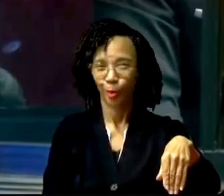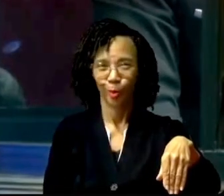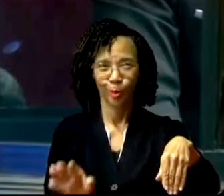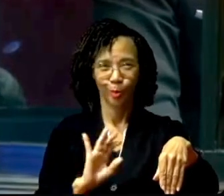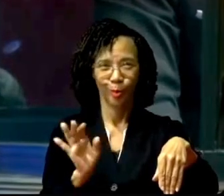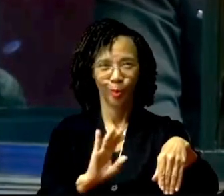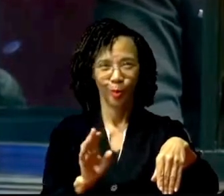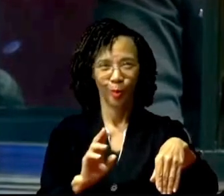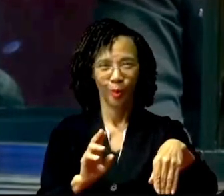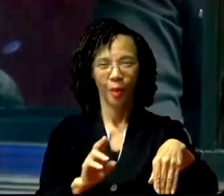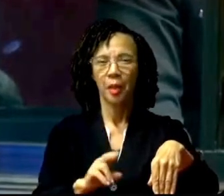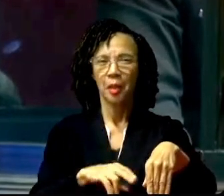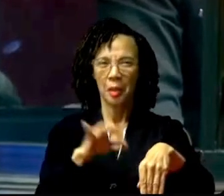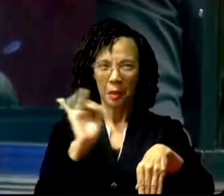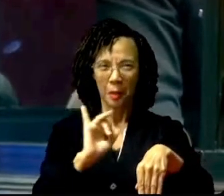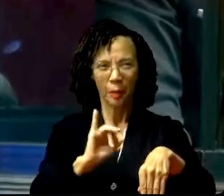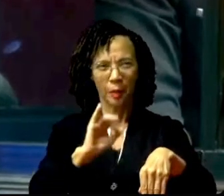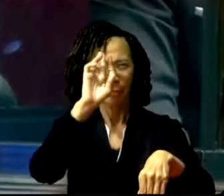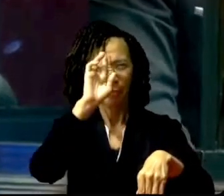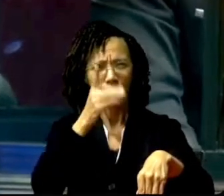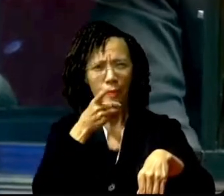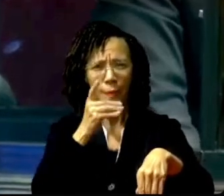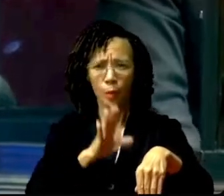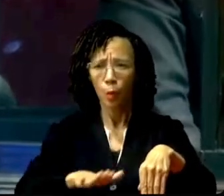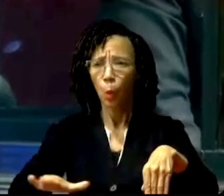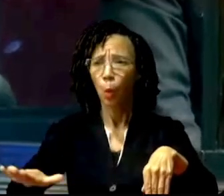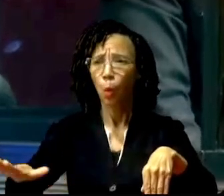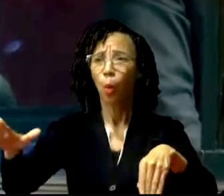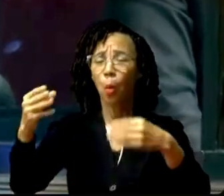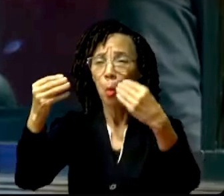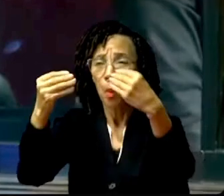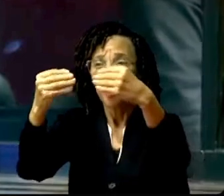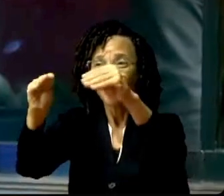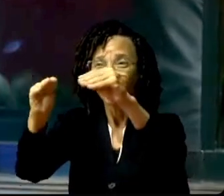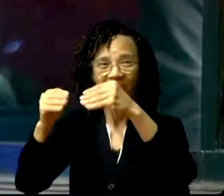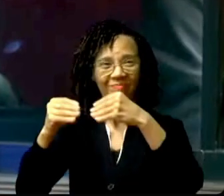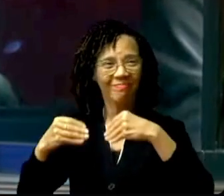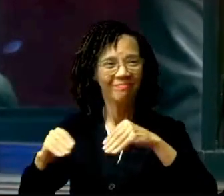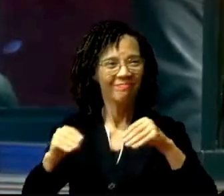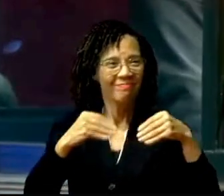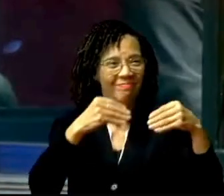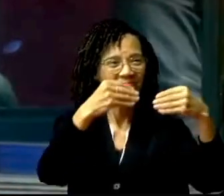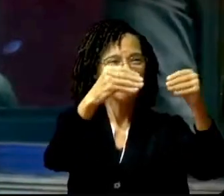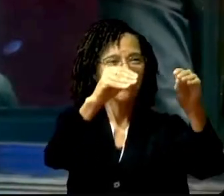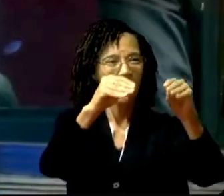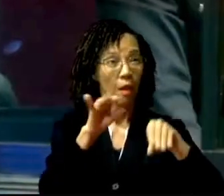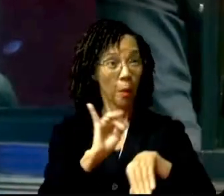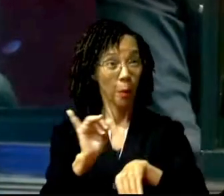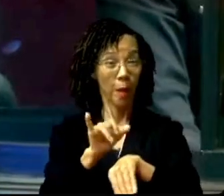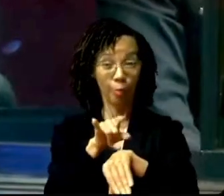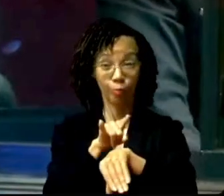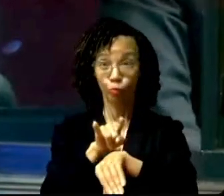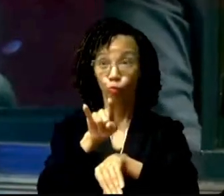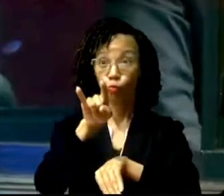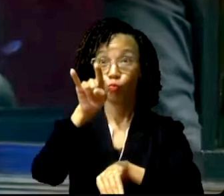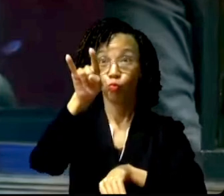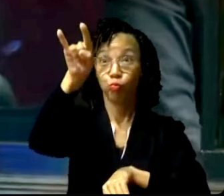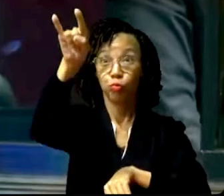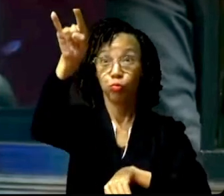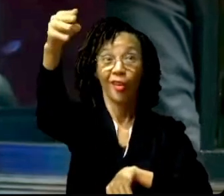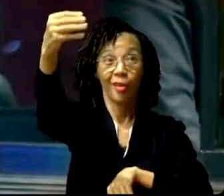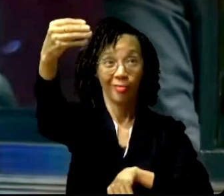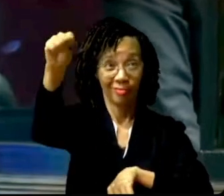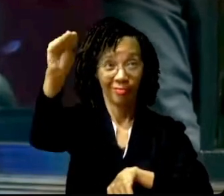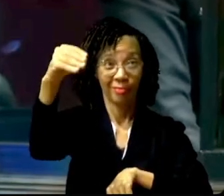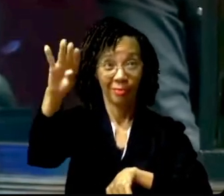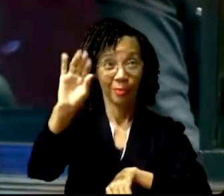nacional, también tendrá mercado a nivel internacional. Porque allí tenemos una plantación bien